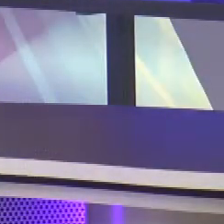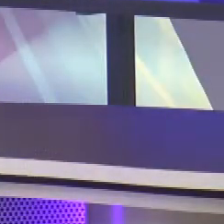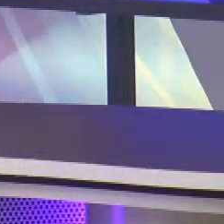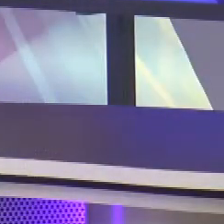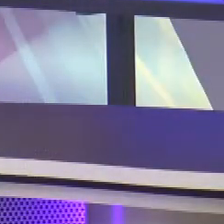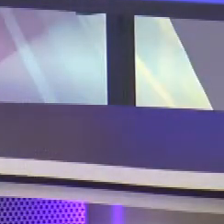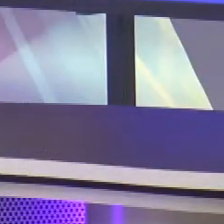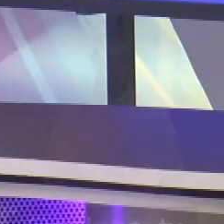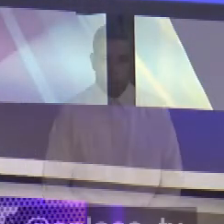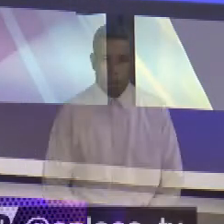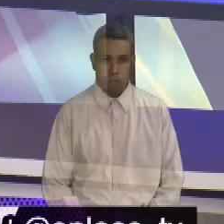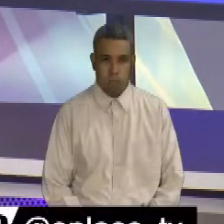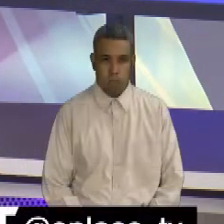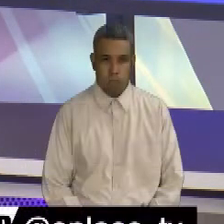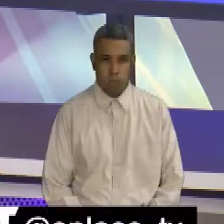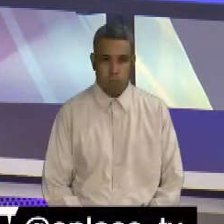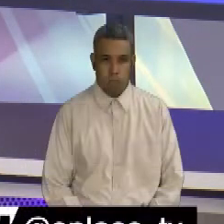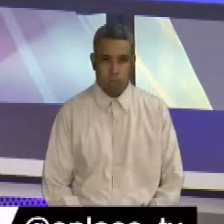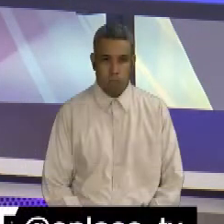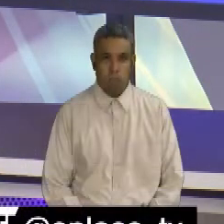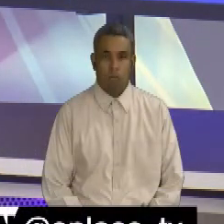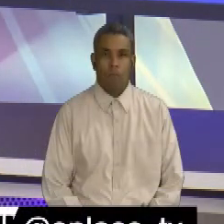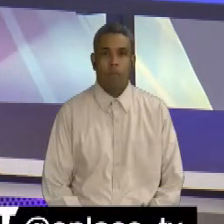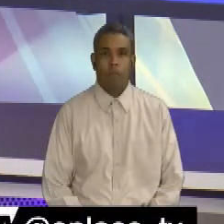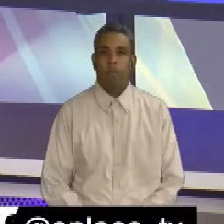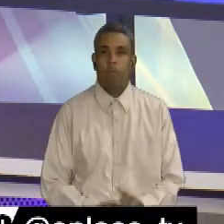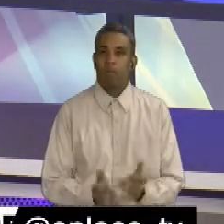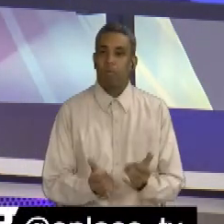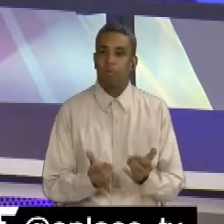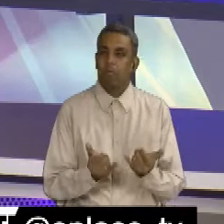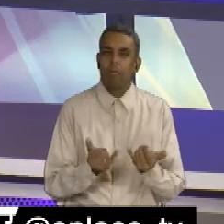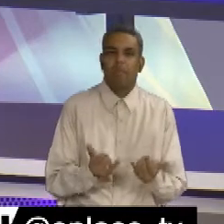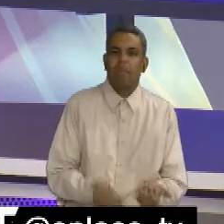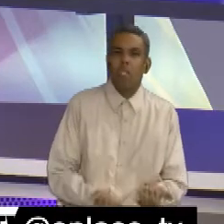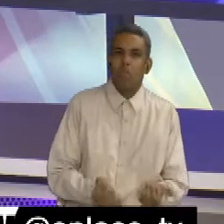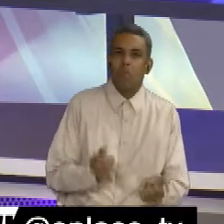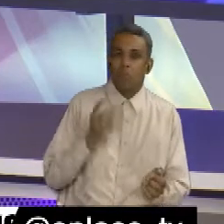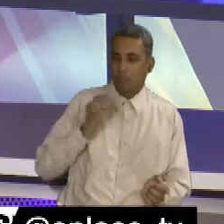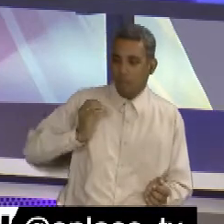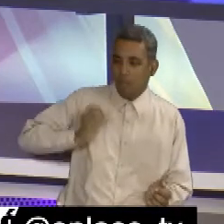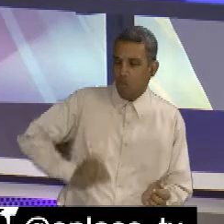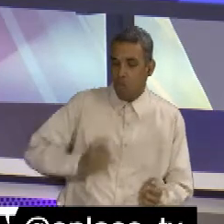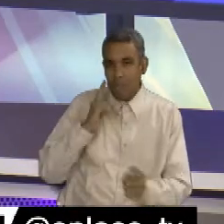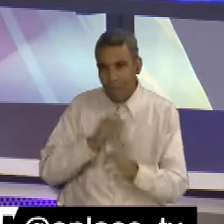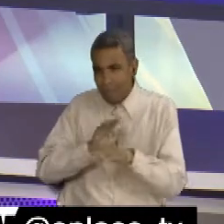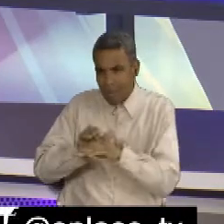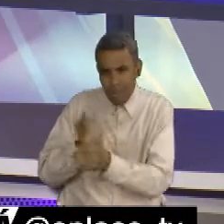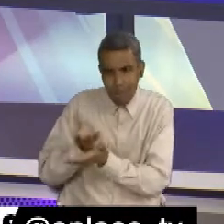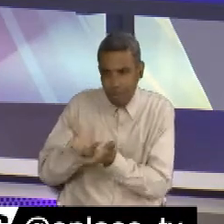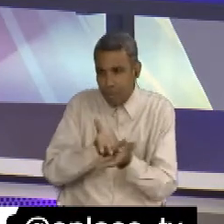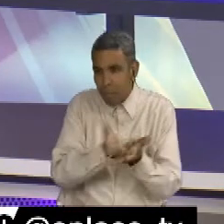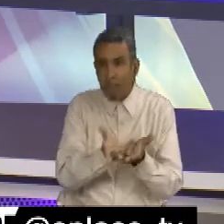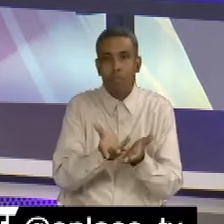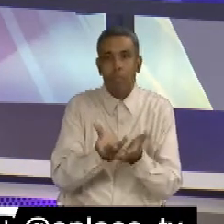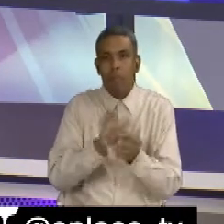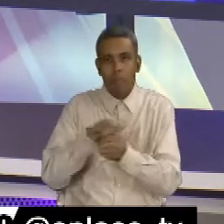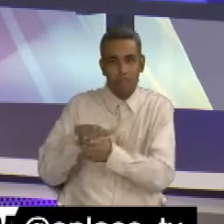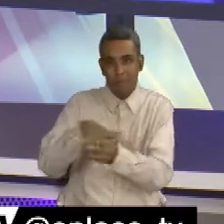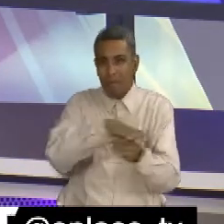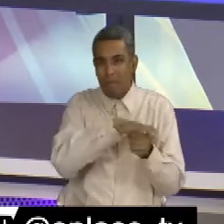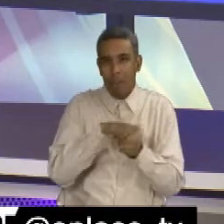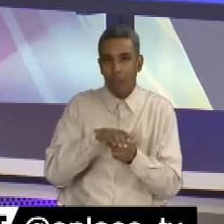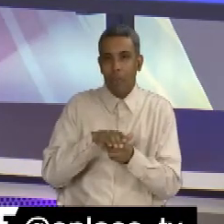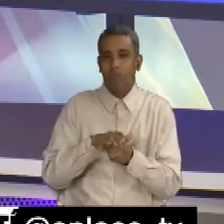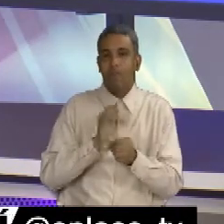Gracias por continuar con nosotros. Avanza con éxito la campaña de Cultura Ciudadana, de la que hace parte la Secretaría de Medio Ambiente y Enlace Televisión con su